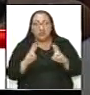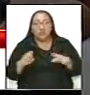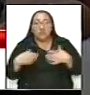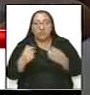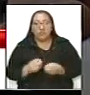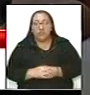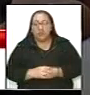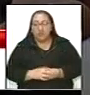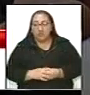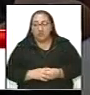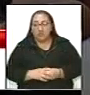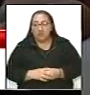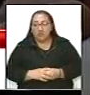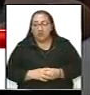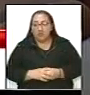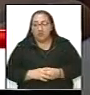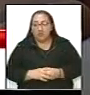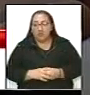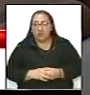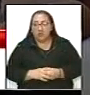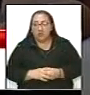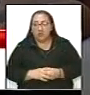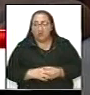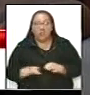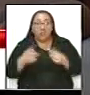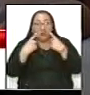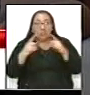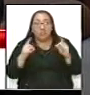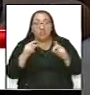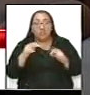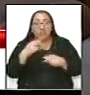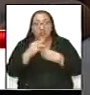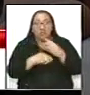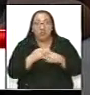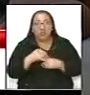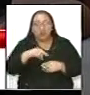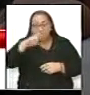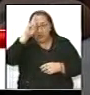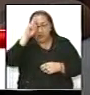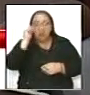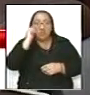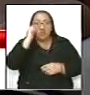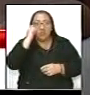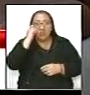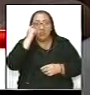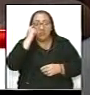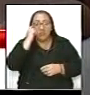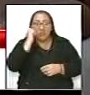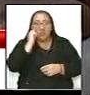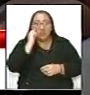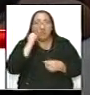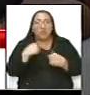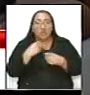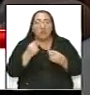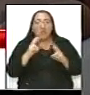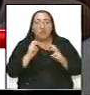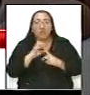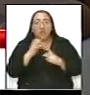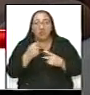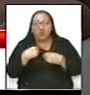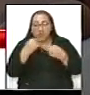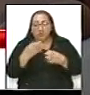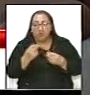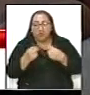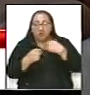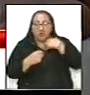pueda permitirnos hacer conocer al mundo lo que Puno, lo que el Perú tiene como riqueza cultural, que estoy seguro que